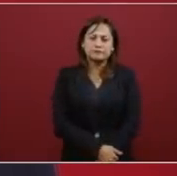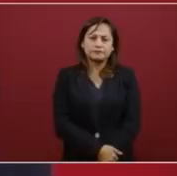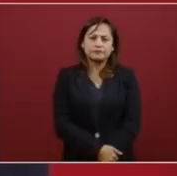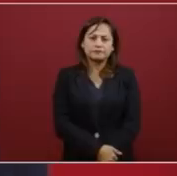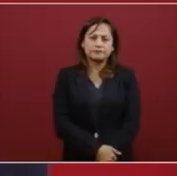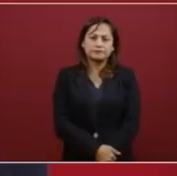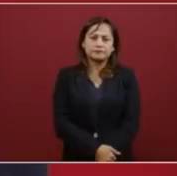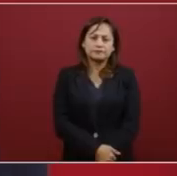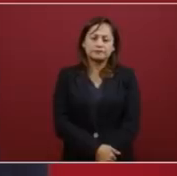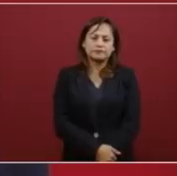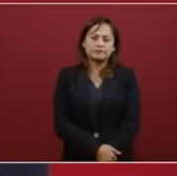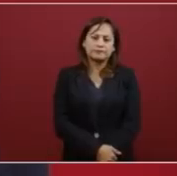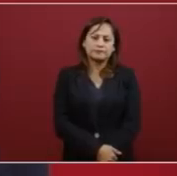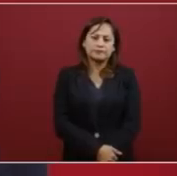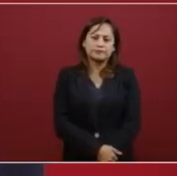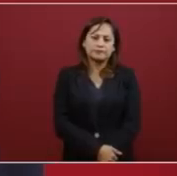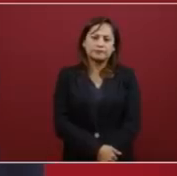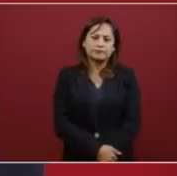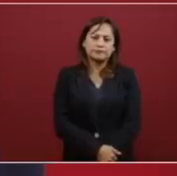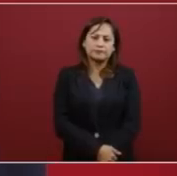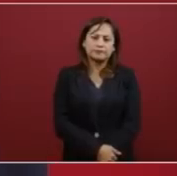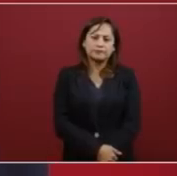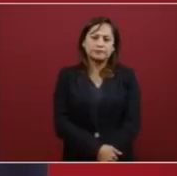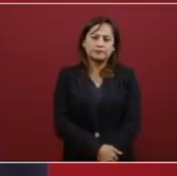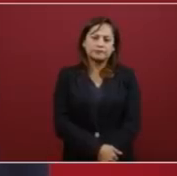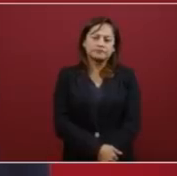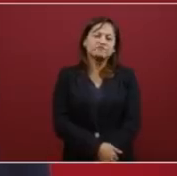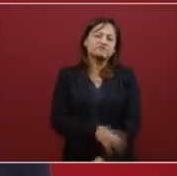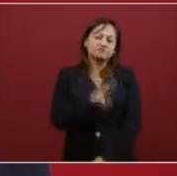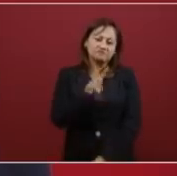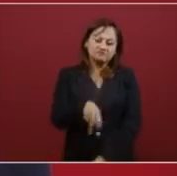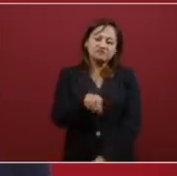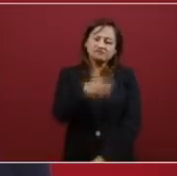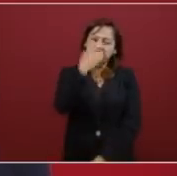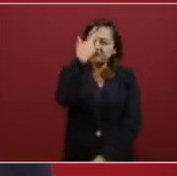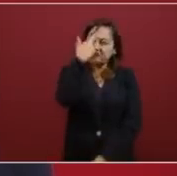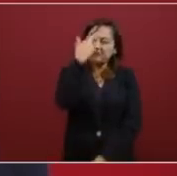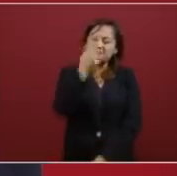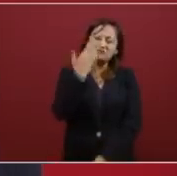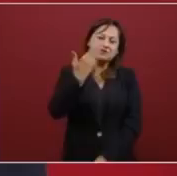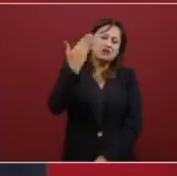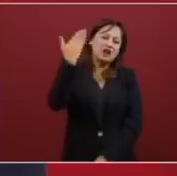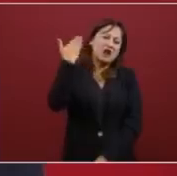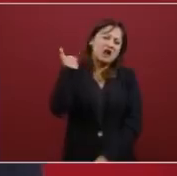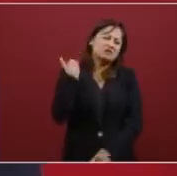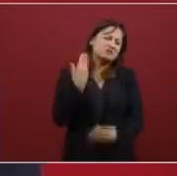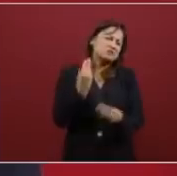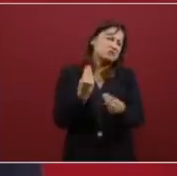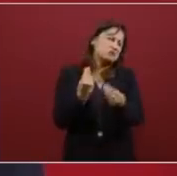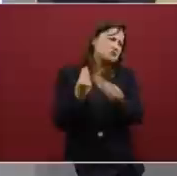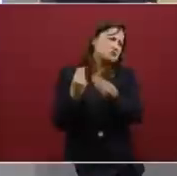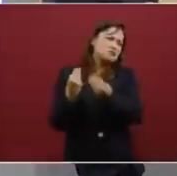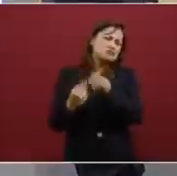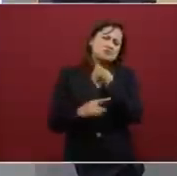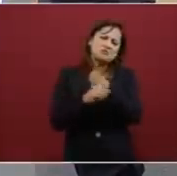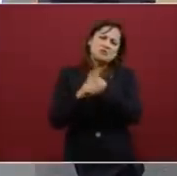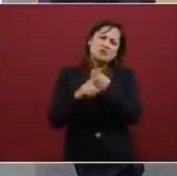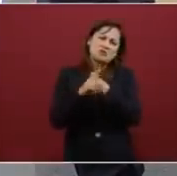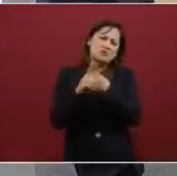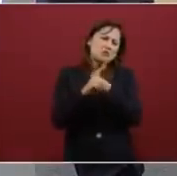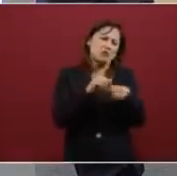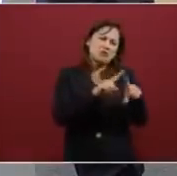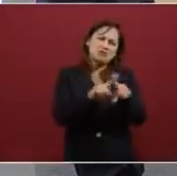Sí habían muchos abusos en general, en todo.